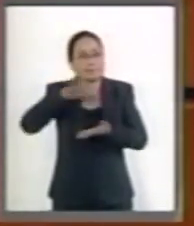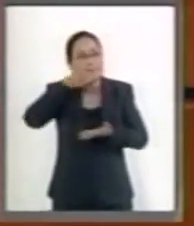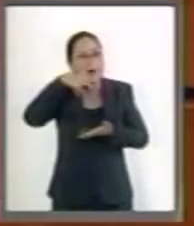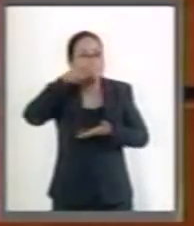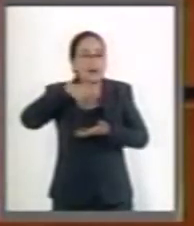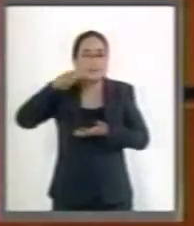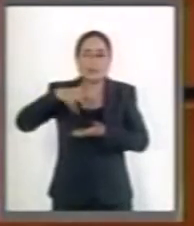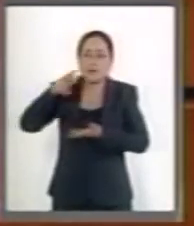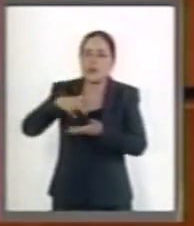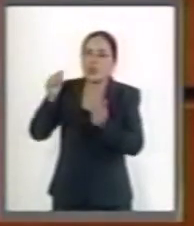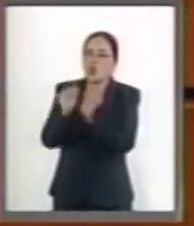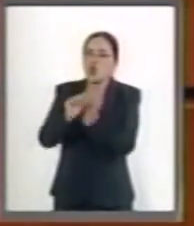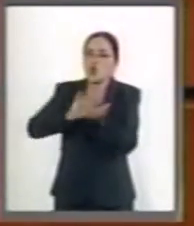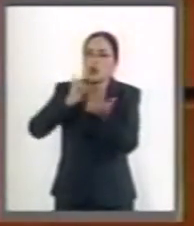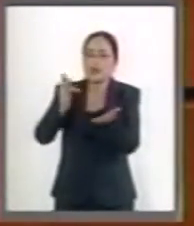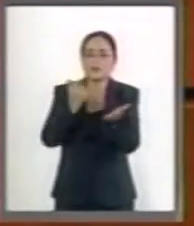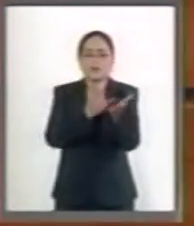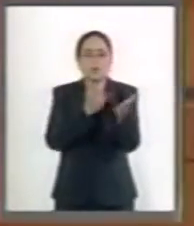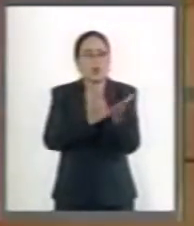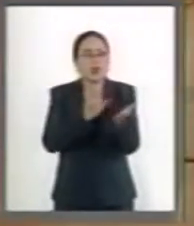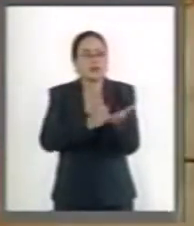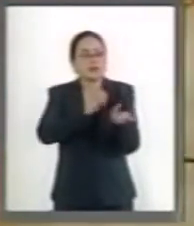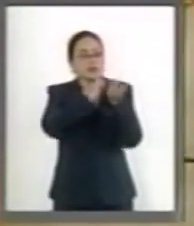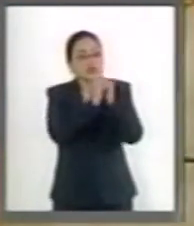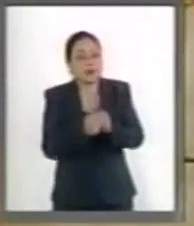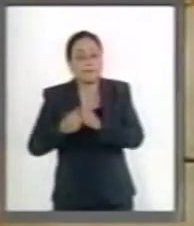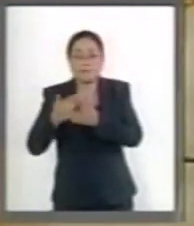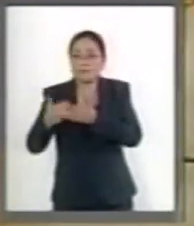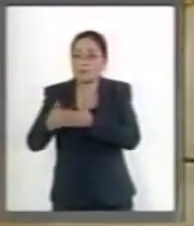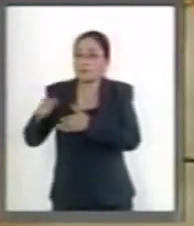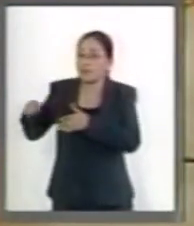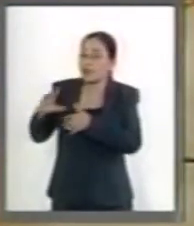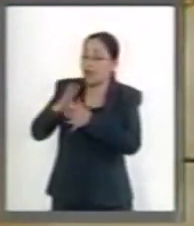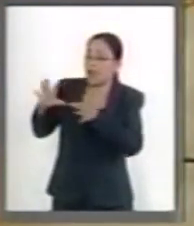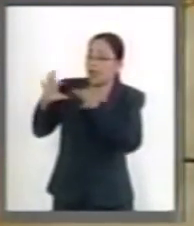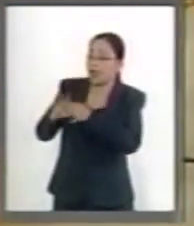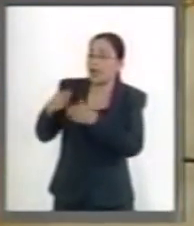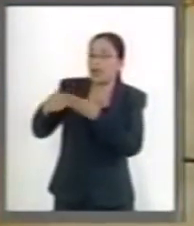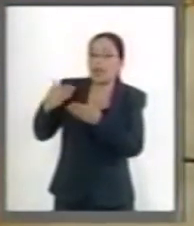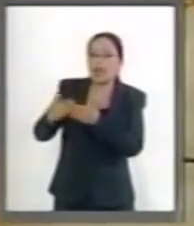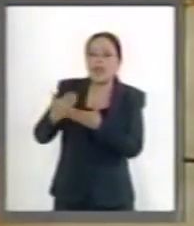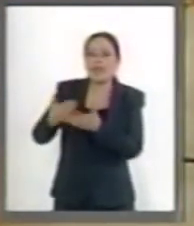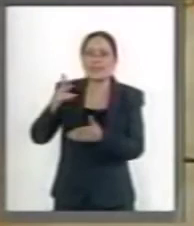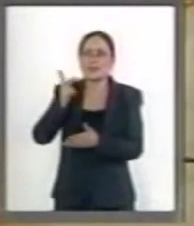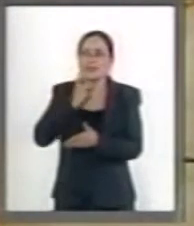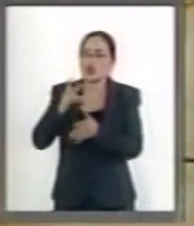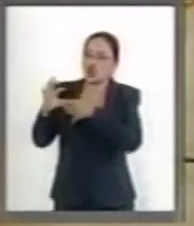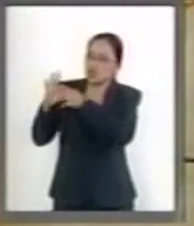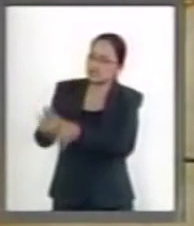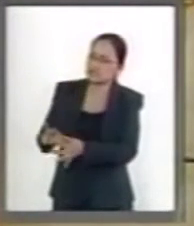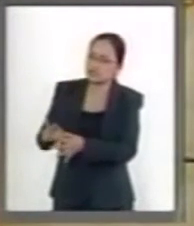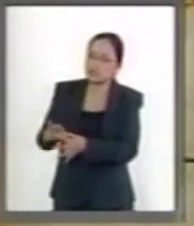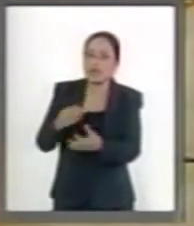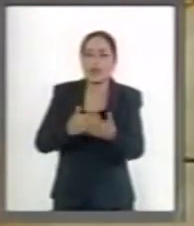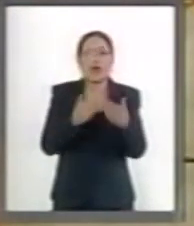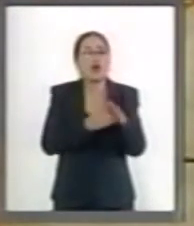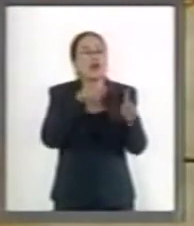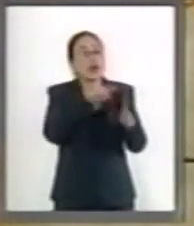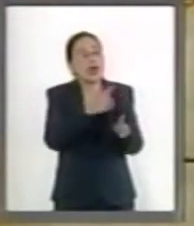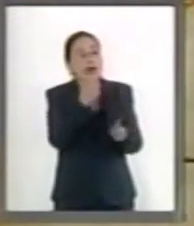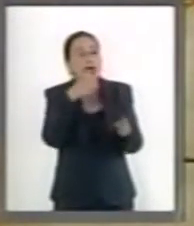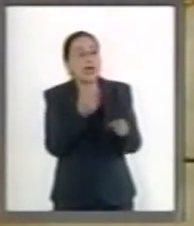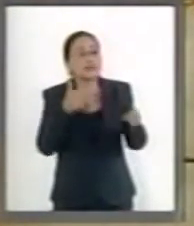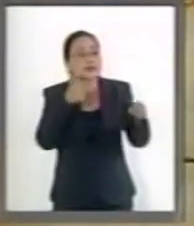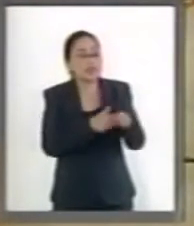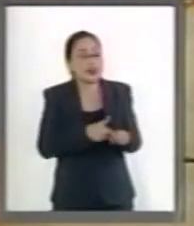ha pasado de la petrolización de las finanzas a la gasolinización de las finanzas. 30% en términos reales espera